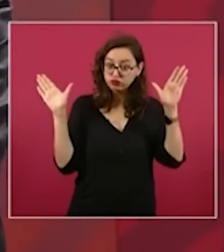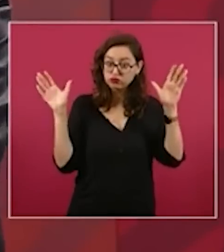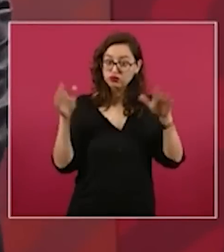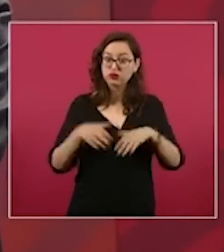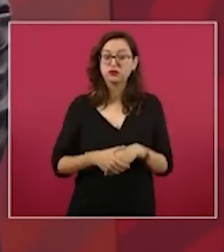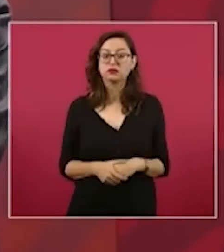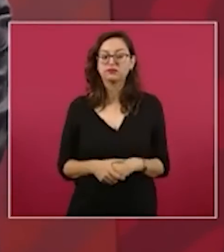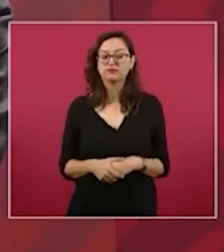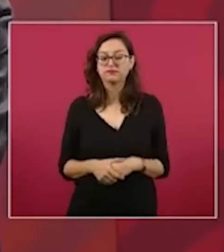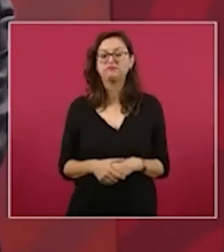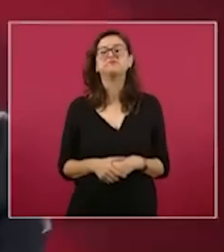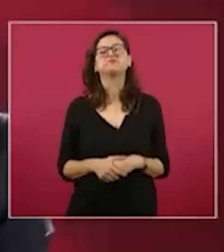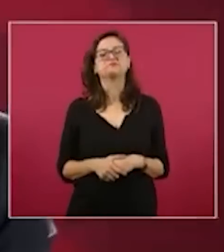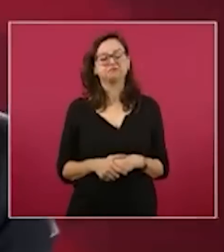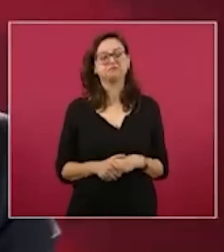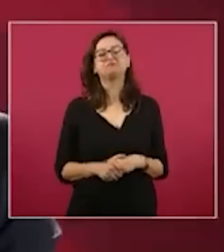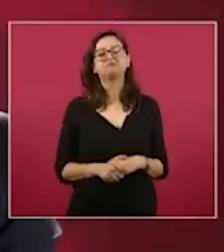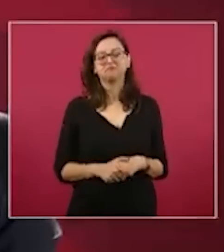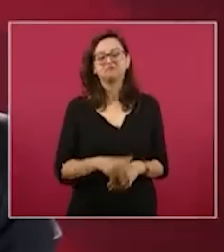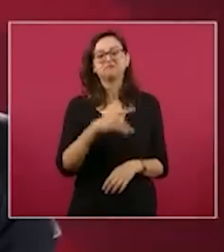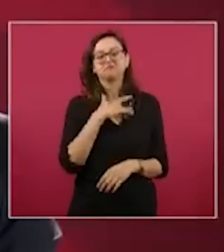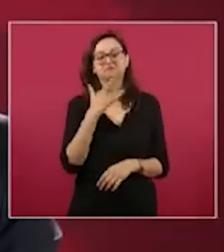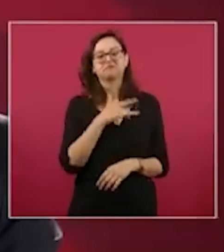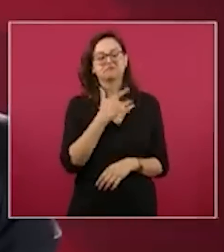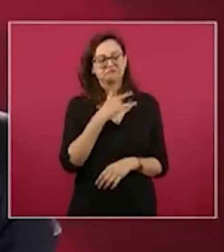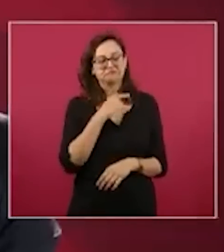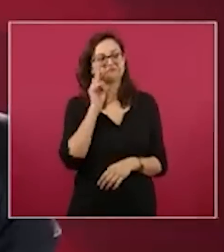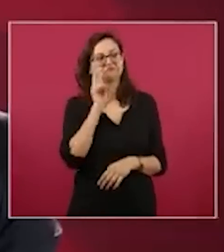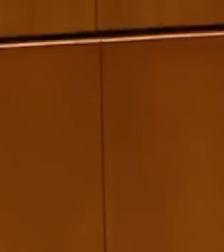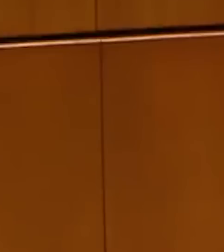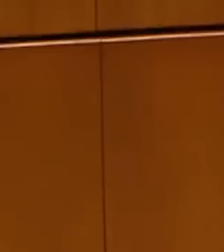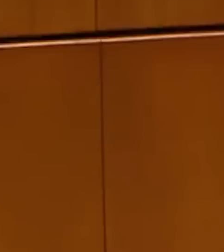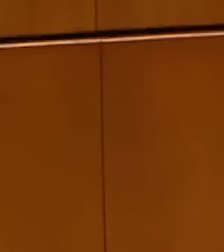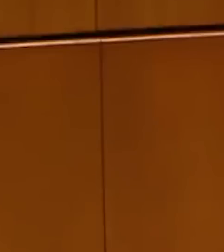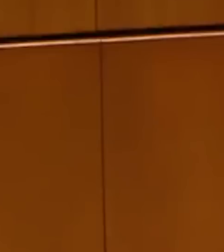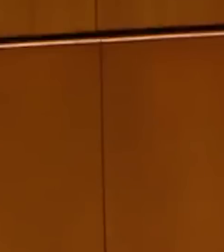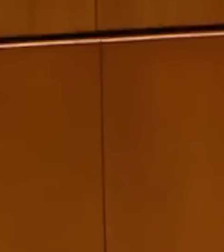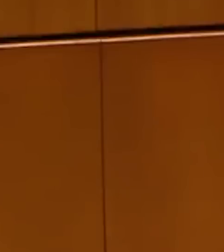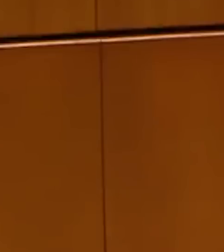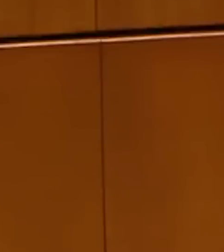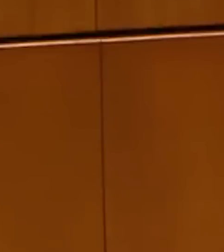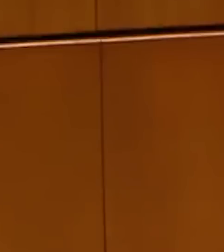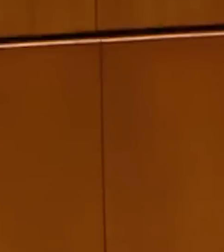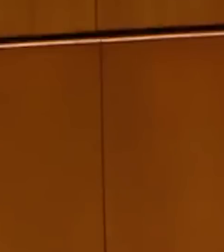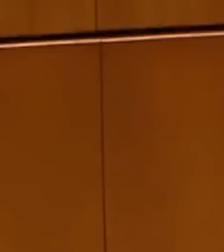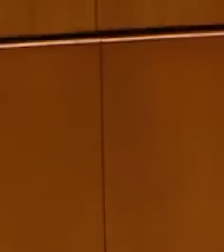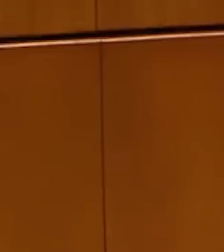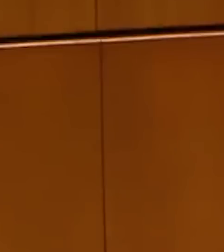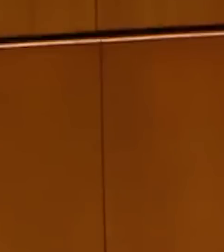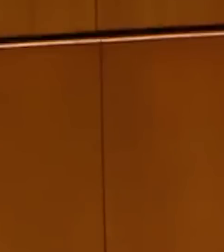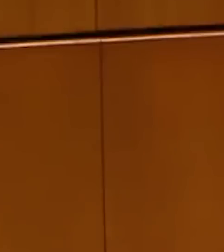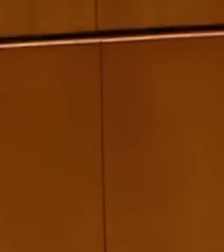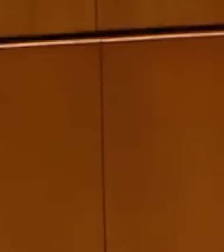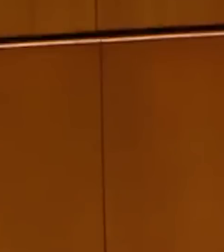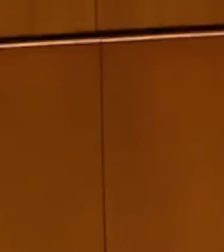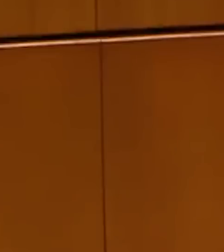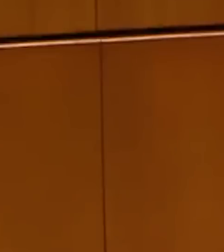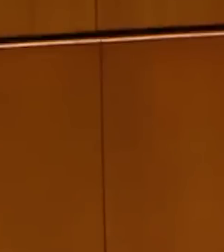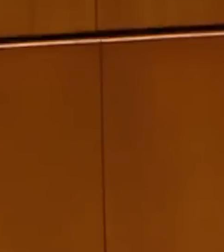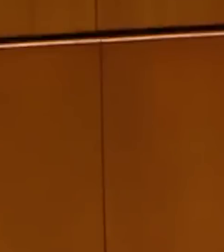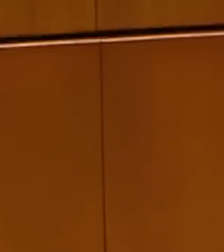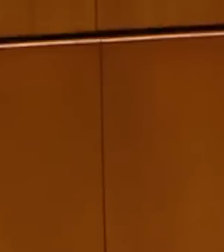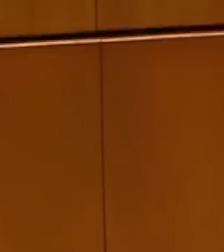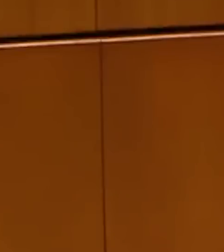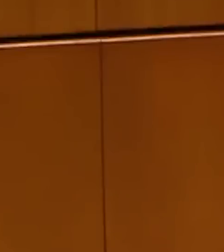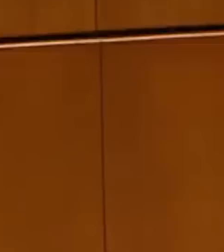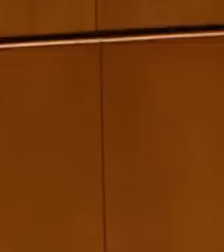Y también por eso me identifico mucho con el Papa Francisco. Tras los dichos del presidente de México, la senadora Lili Téllez